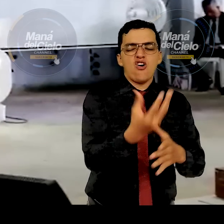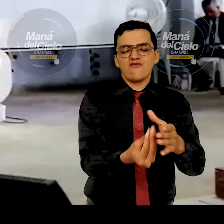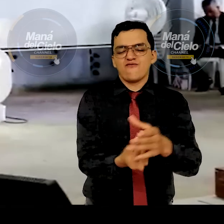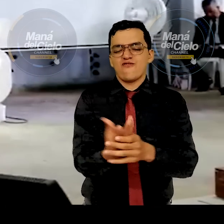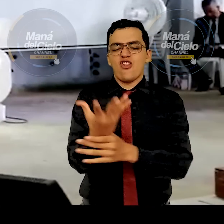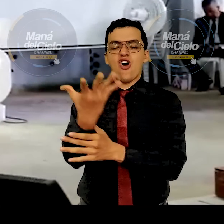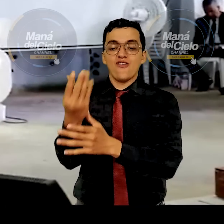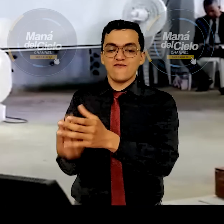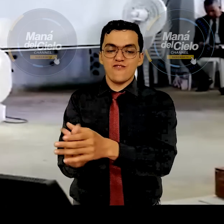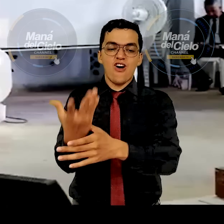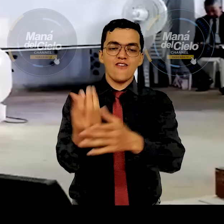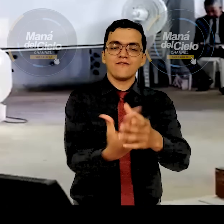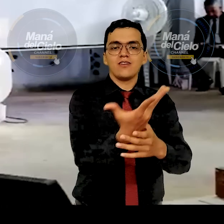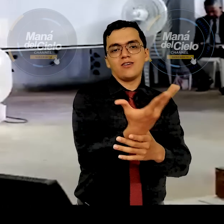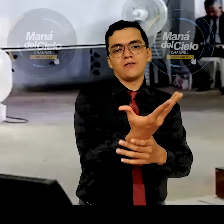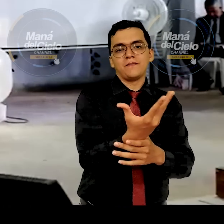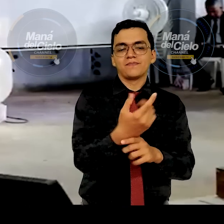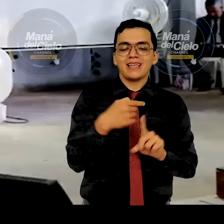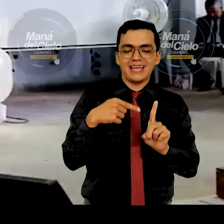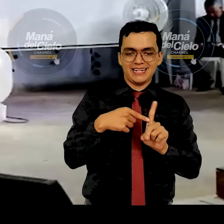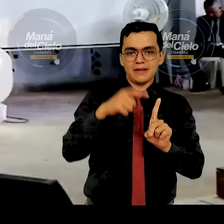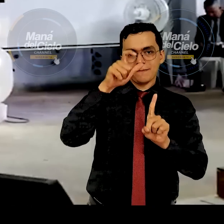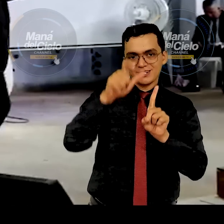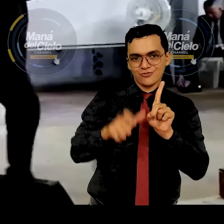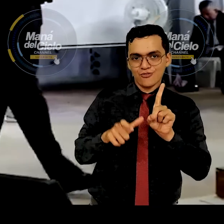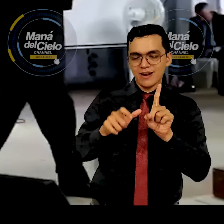Lo que él tiene enfrente es un desierto.